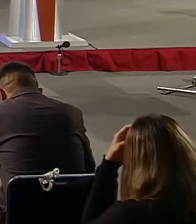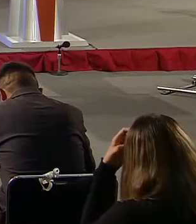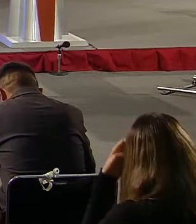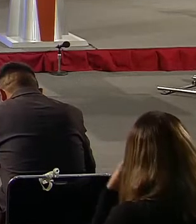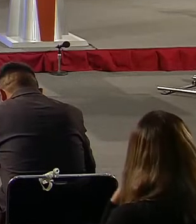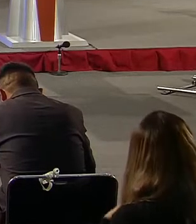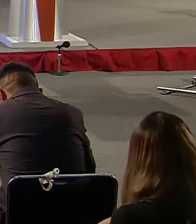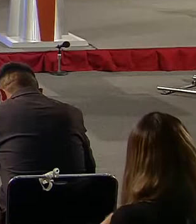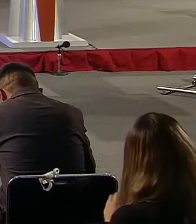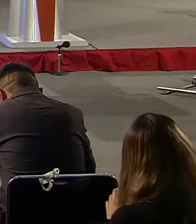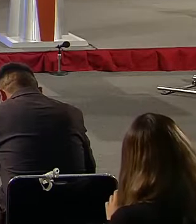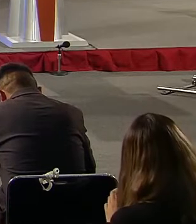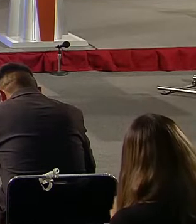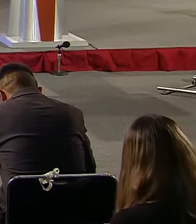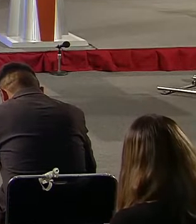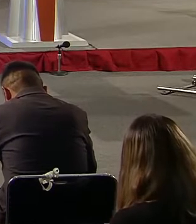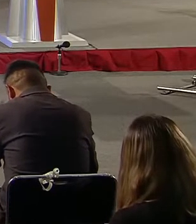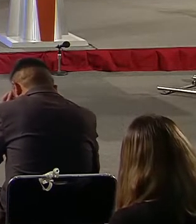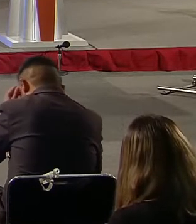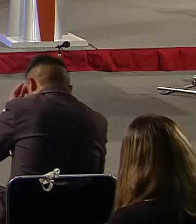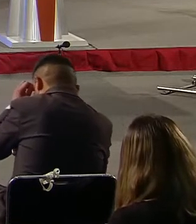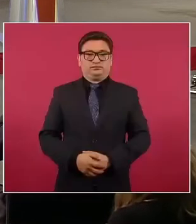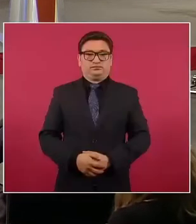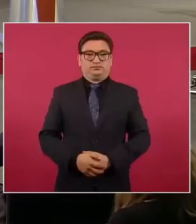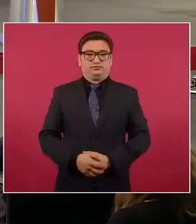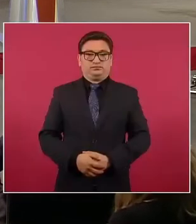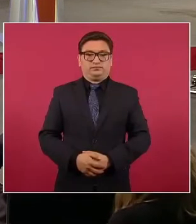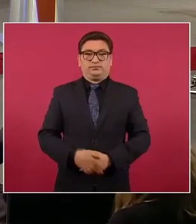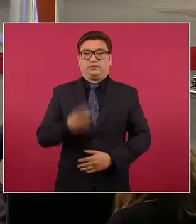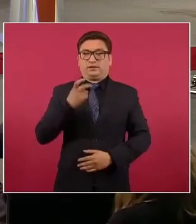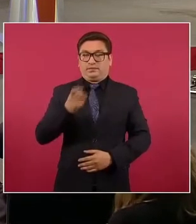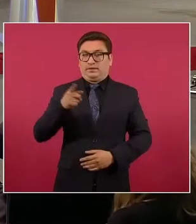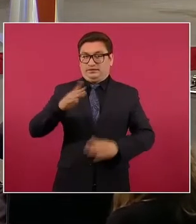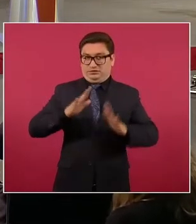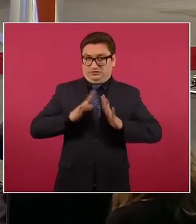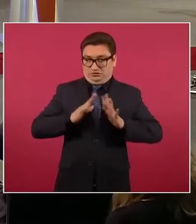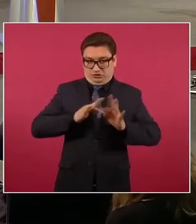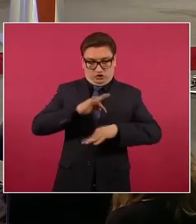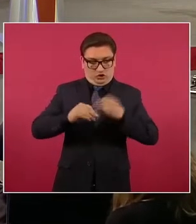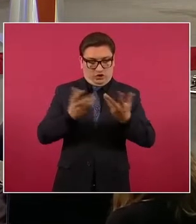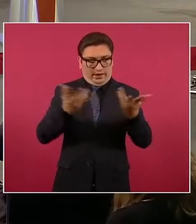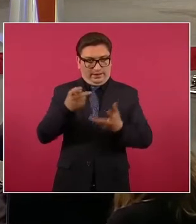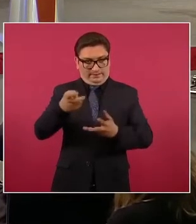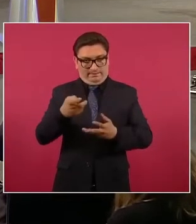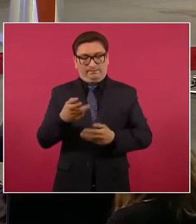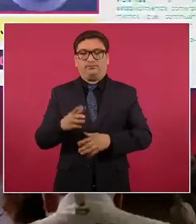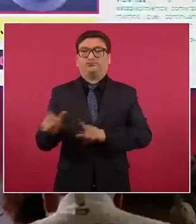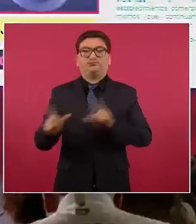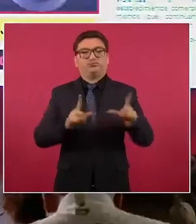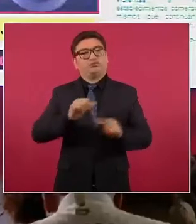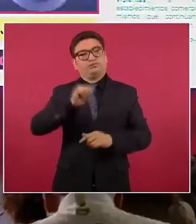cáustica y otros materiales, todo esto por parte del Ejército Mexicano. Siguiente.